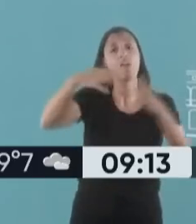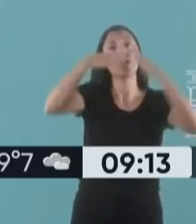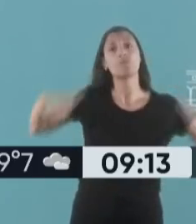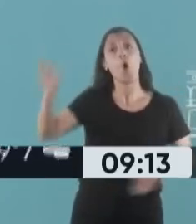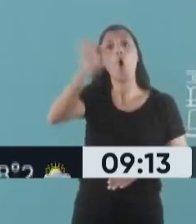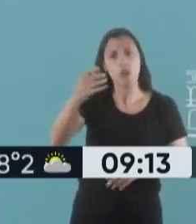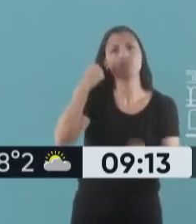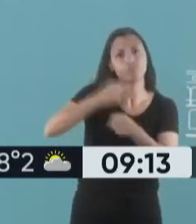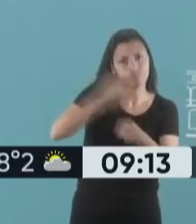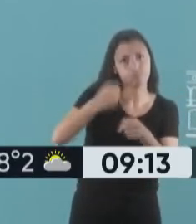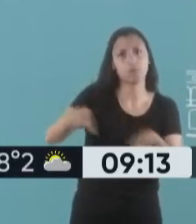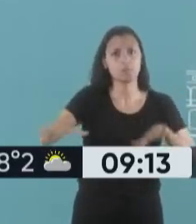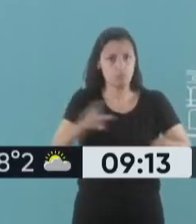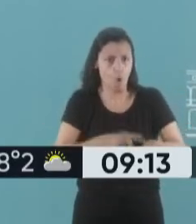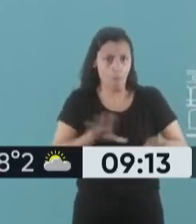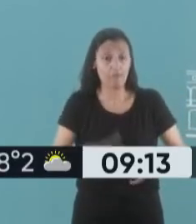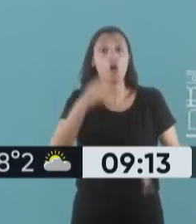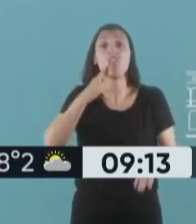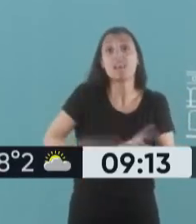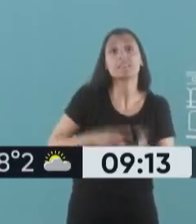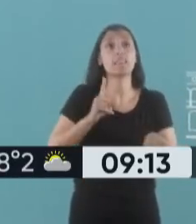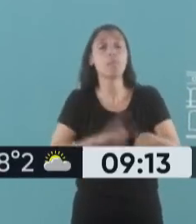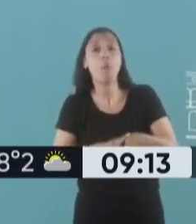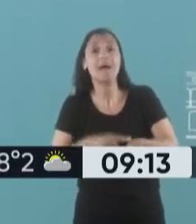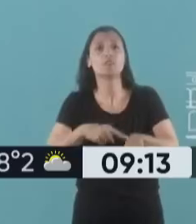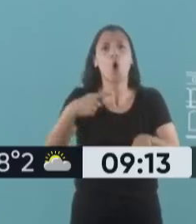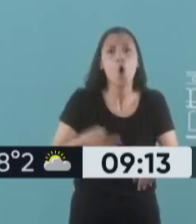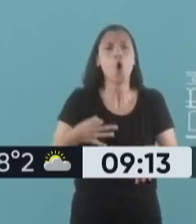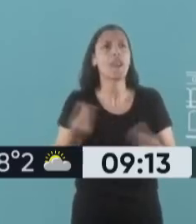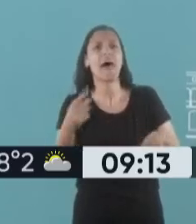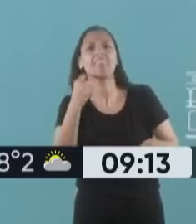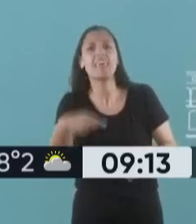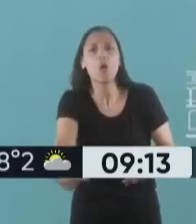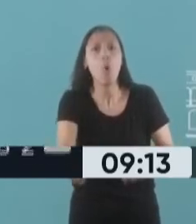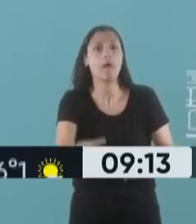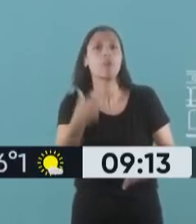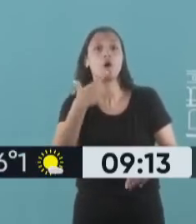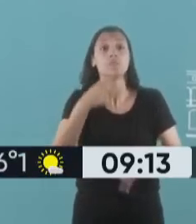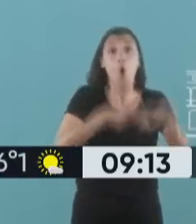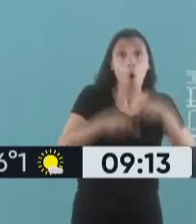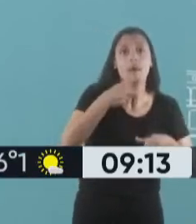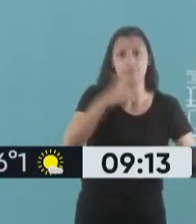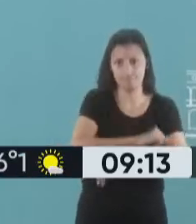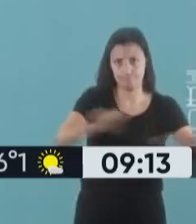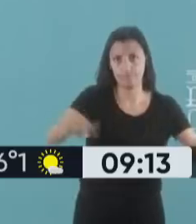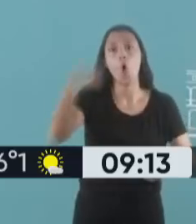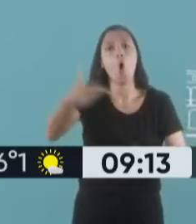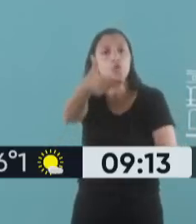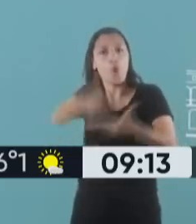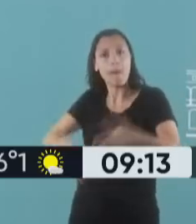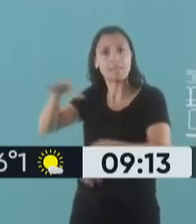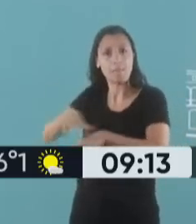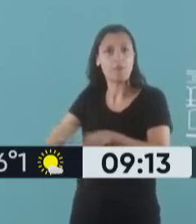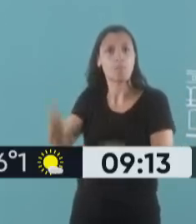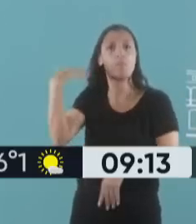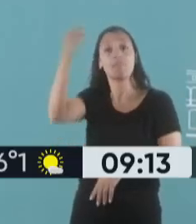y cuando se decida el horario y la forma de la intervención que tiene que ser llevada adelante, se les va a comunicar también por otro parte médico como los que